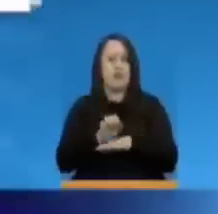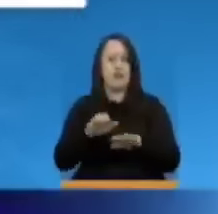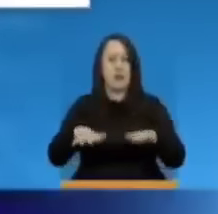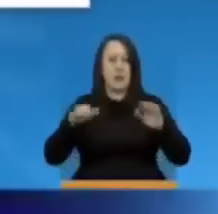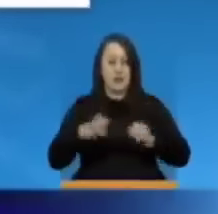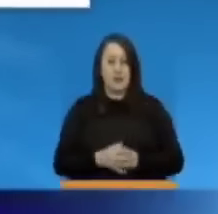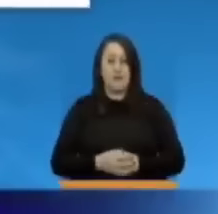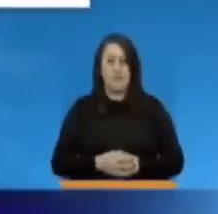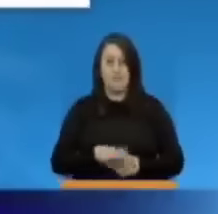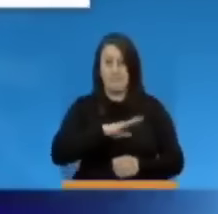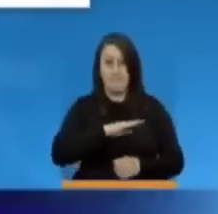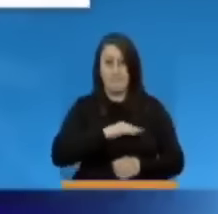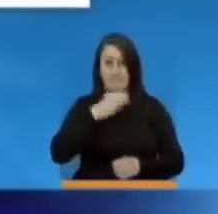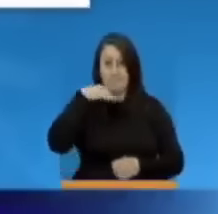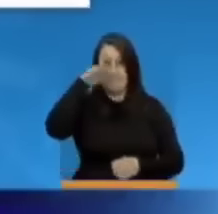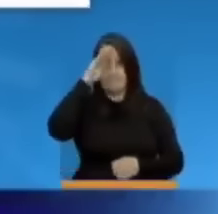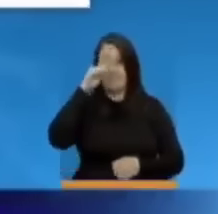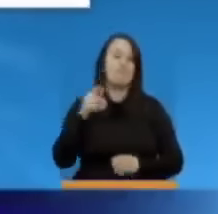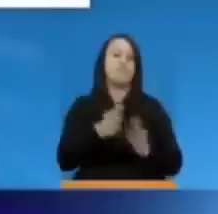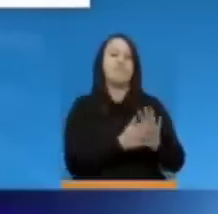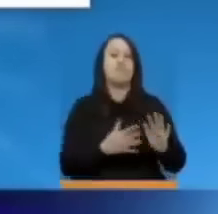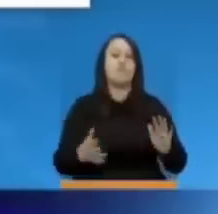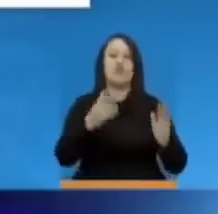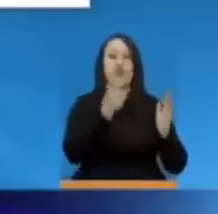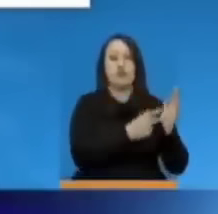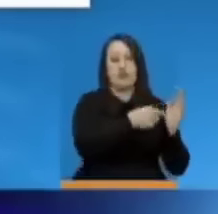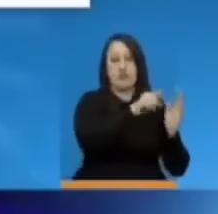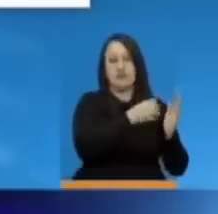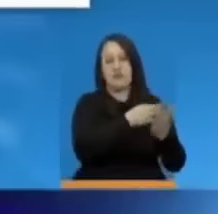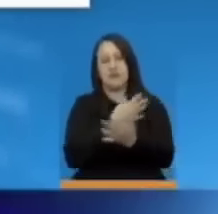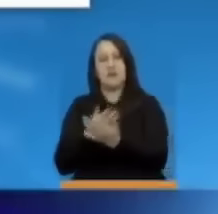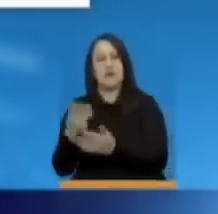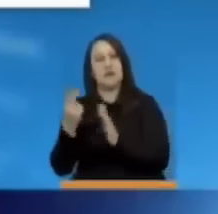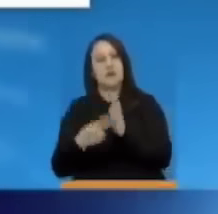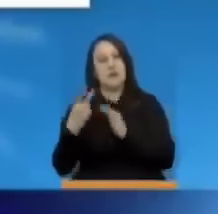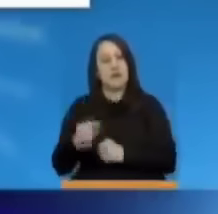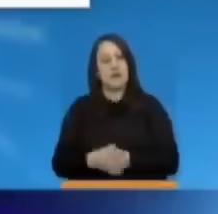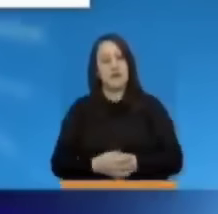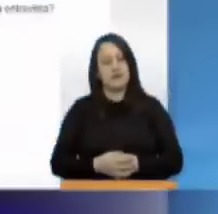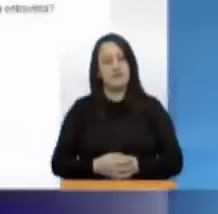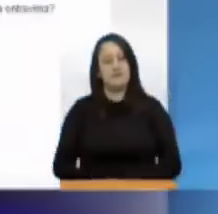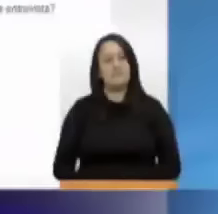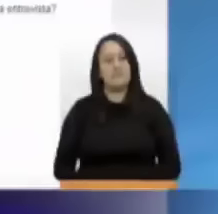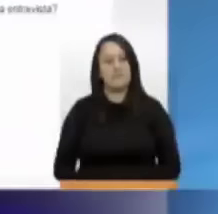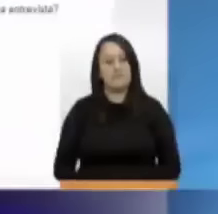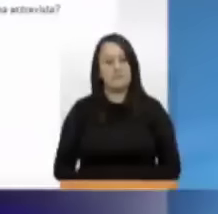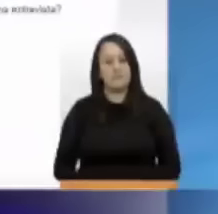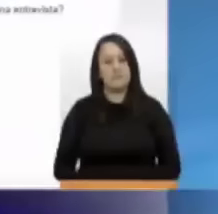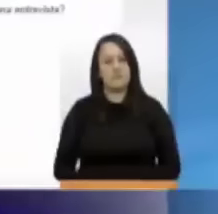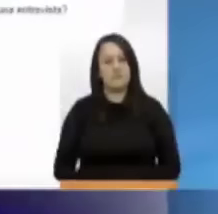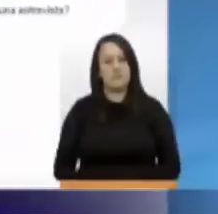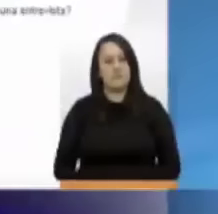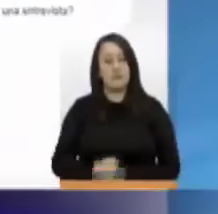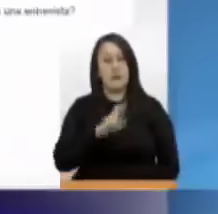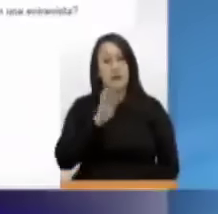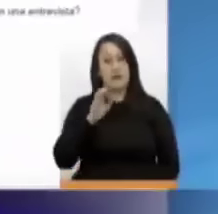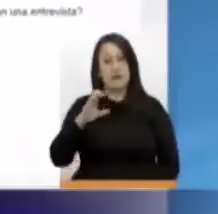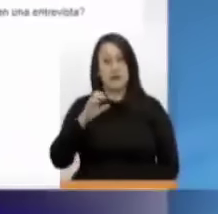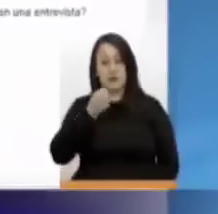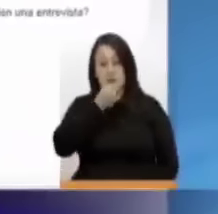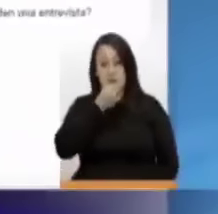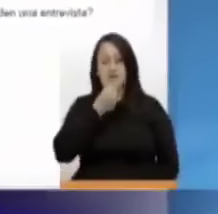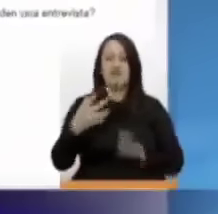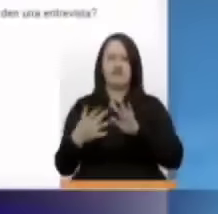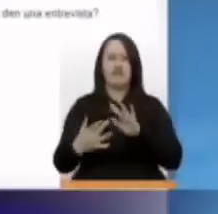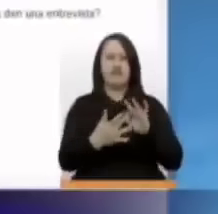la Alcaldía de Medellín en el periodo 2016-2020 con dotación de equipos tecnológicos. RTBC Noticias se ha tratado de comunicar